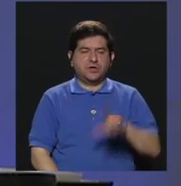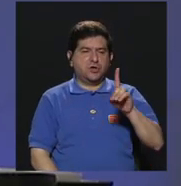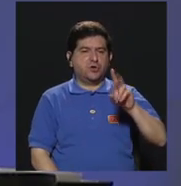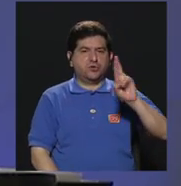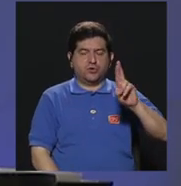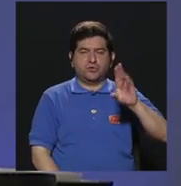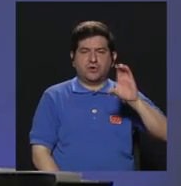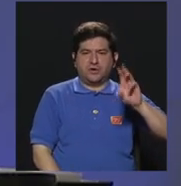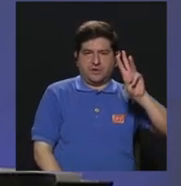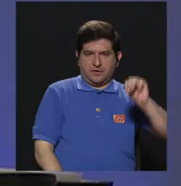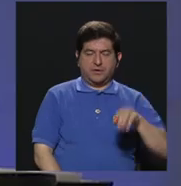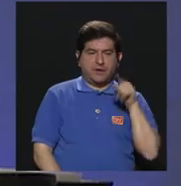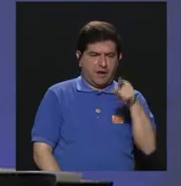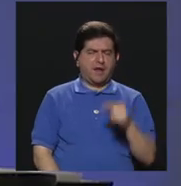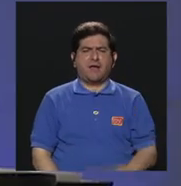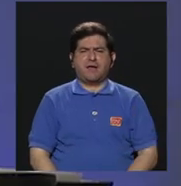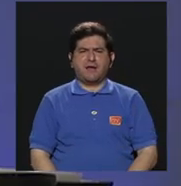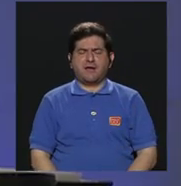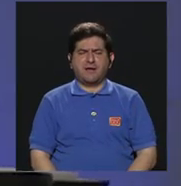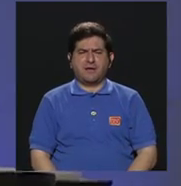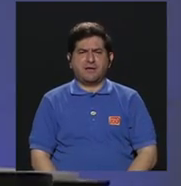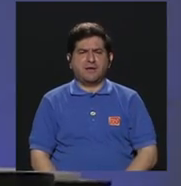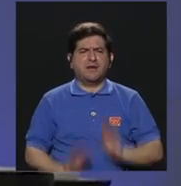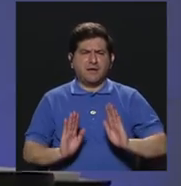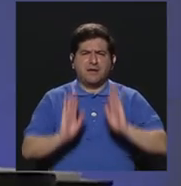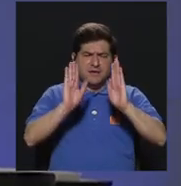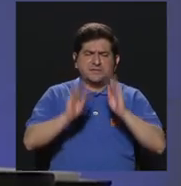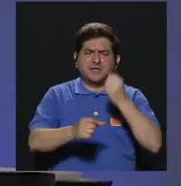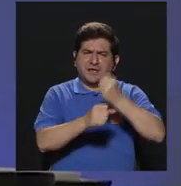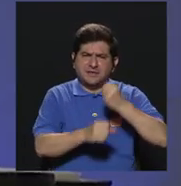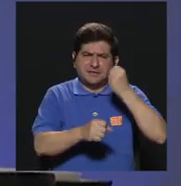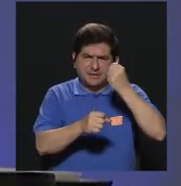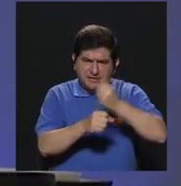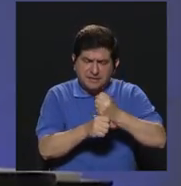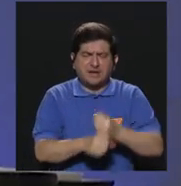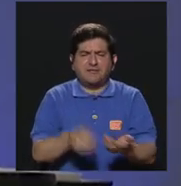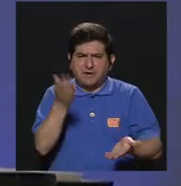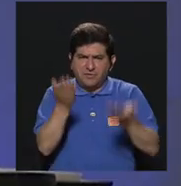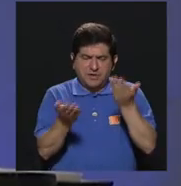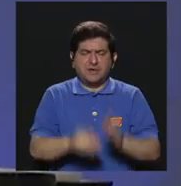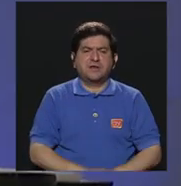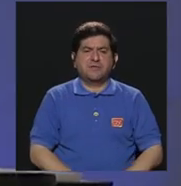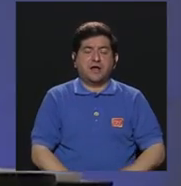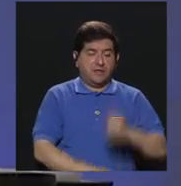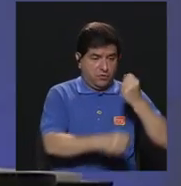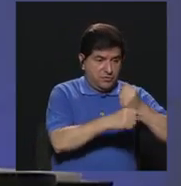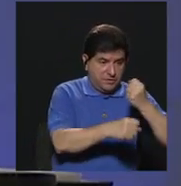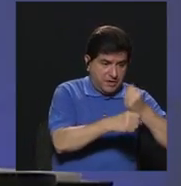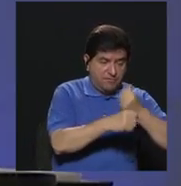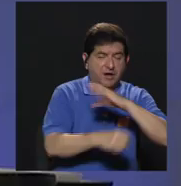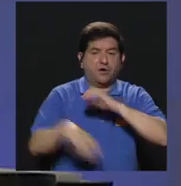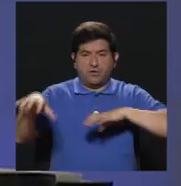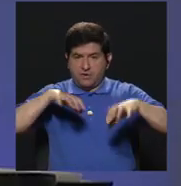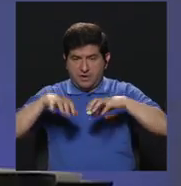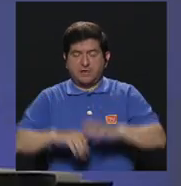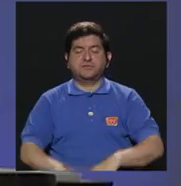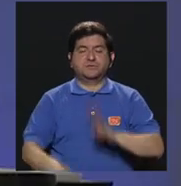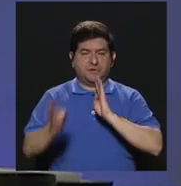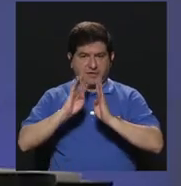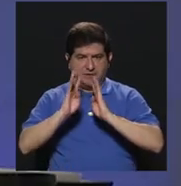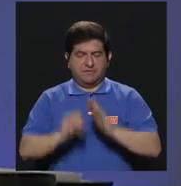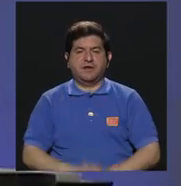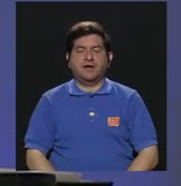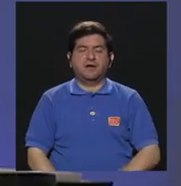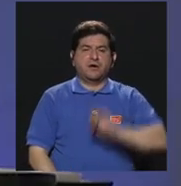ha hecho un gran balance entre las palabras y la acción. Parafraseando a José Martí,